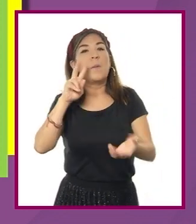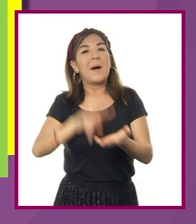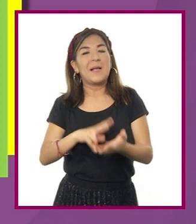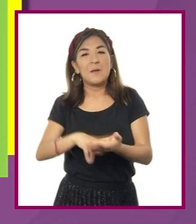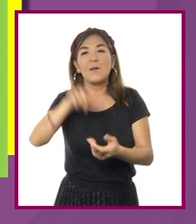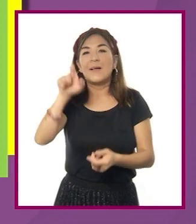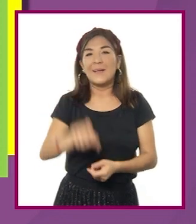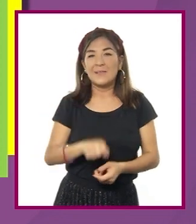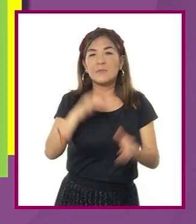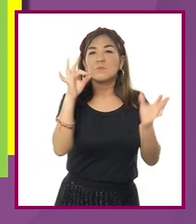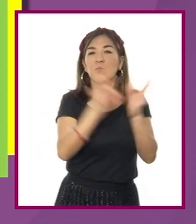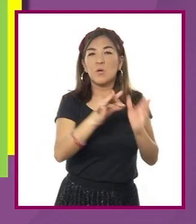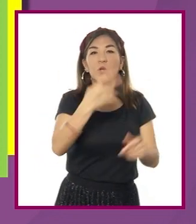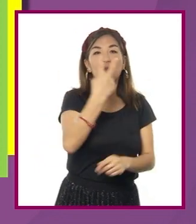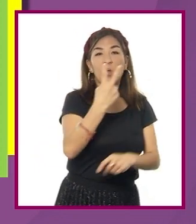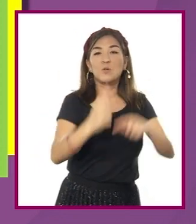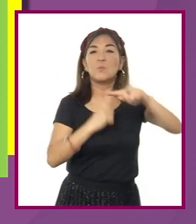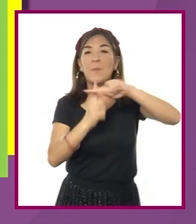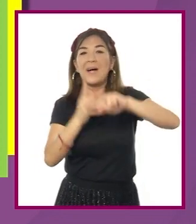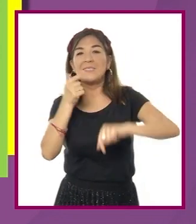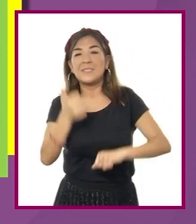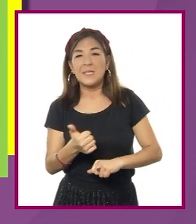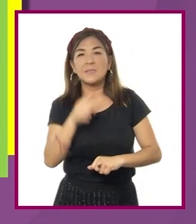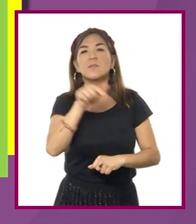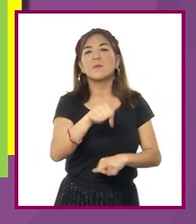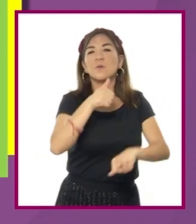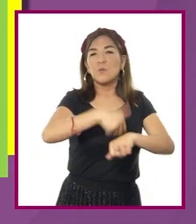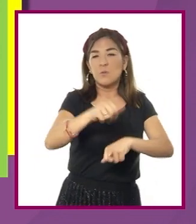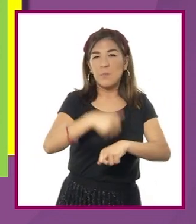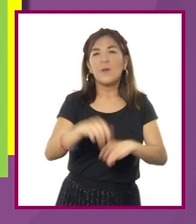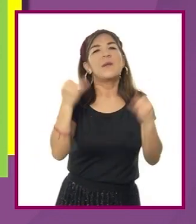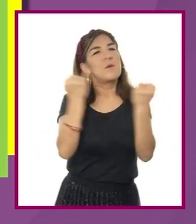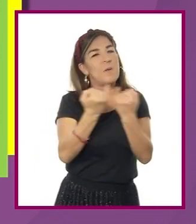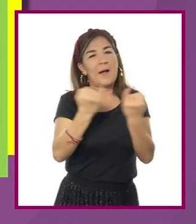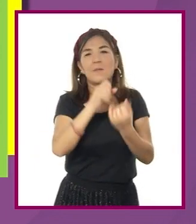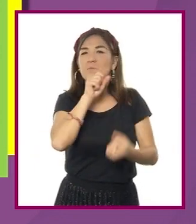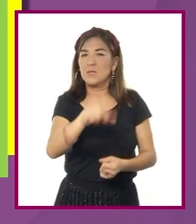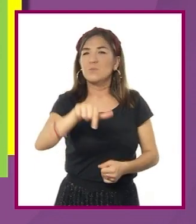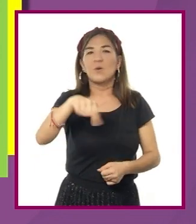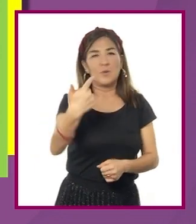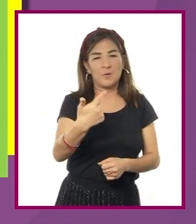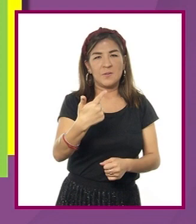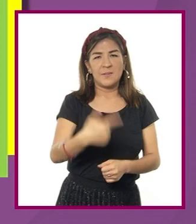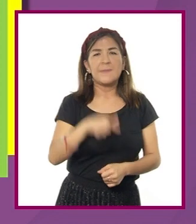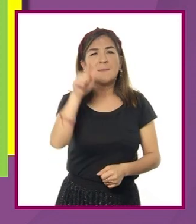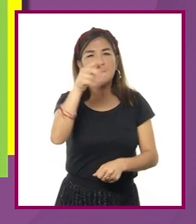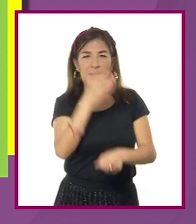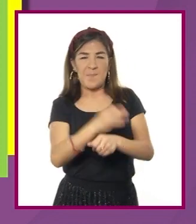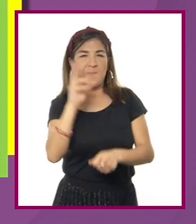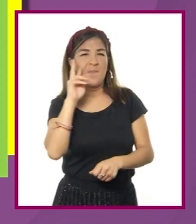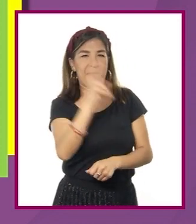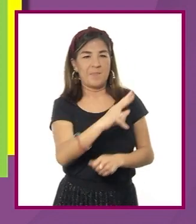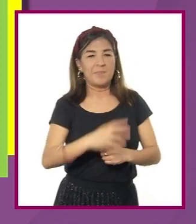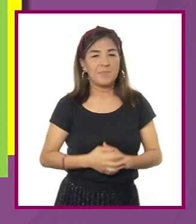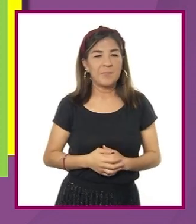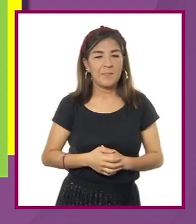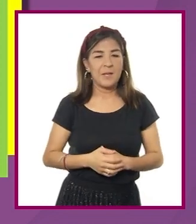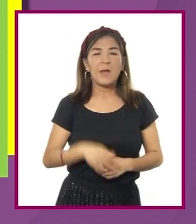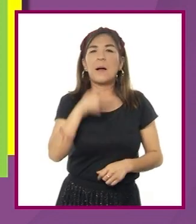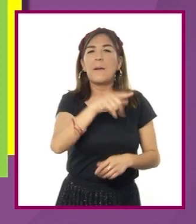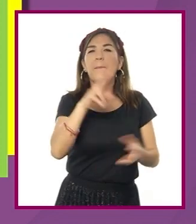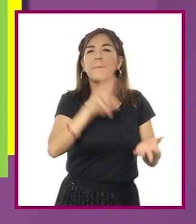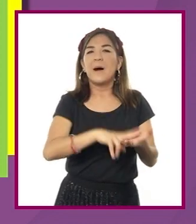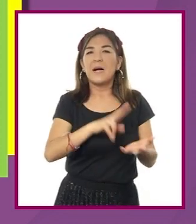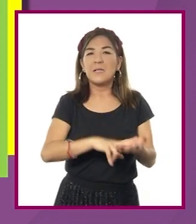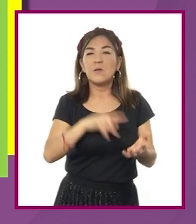la coordenada 2,6, el producto es 12 también. Como es posible observar, el producto del